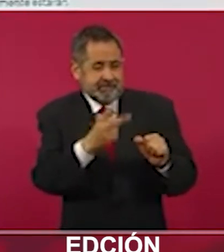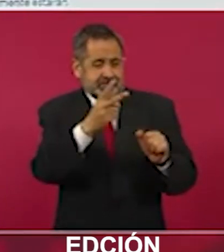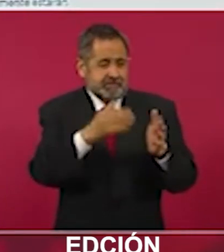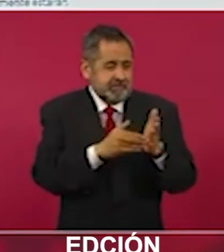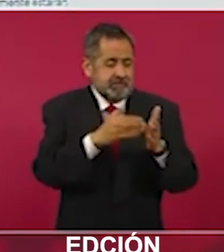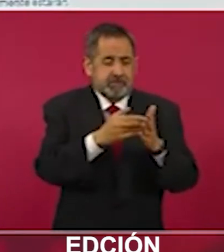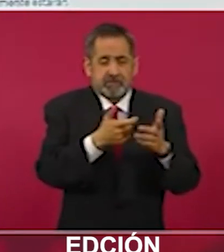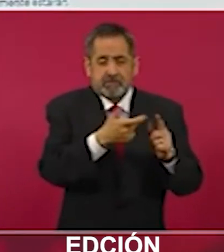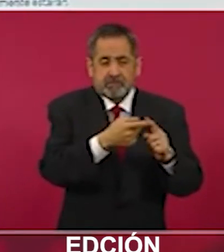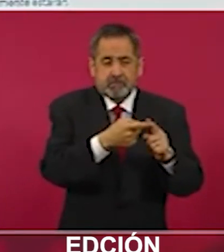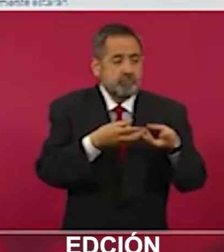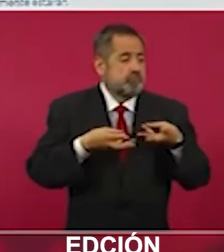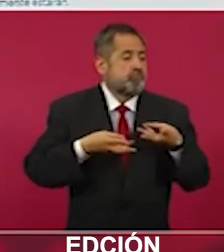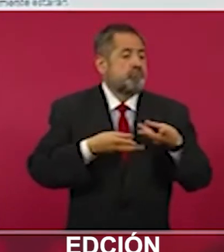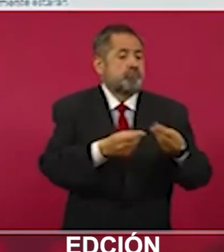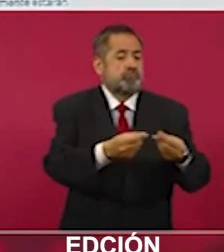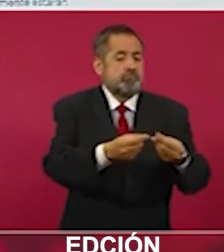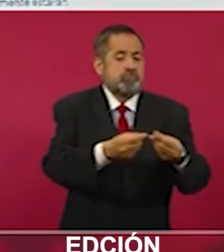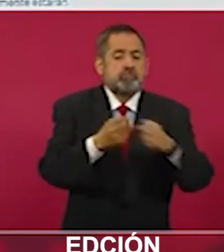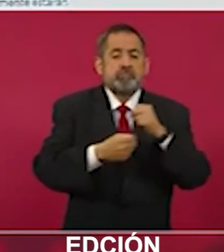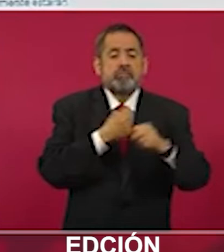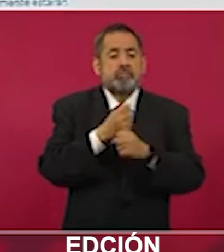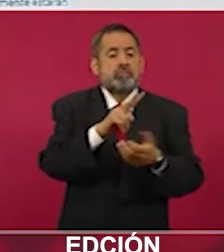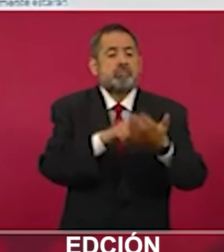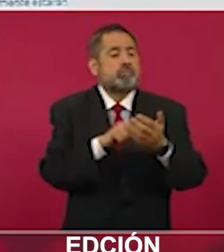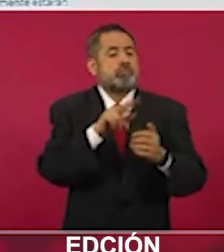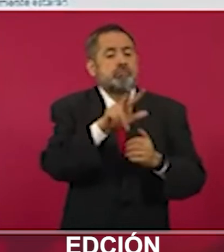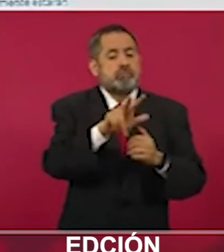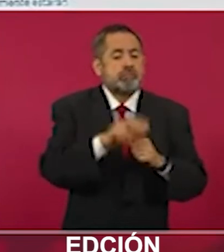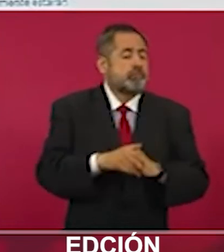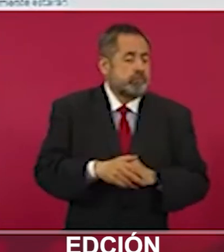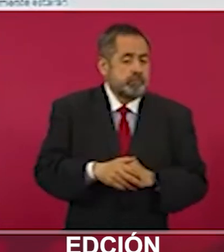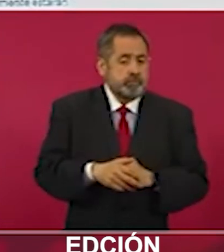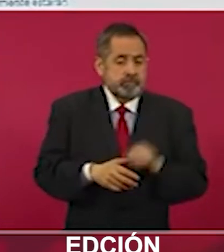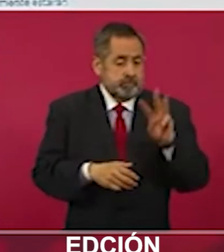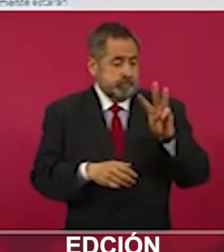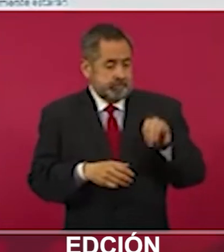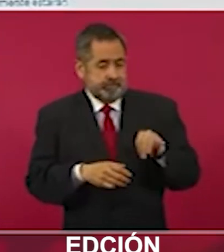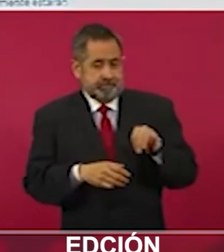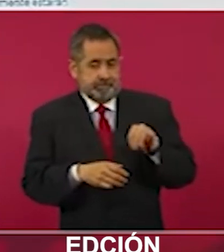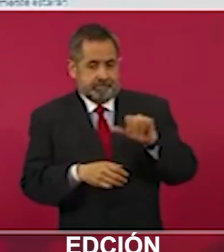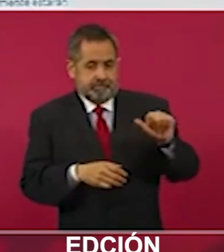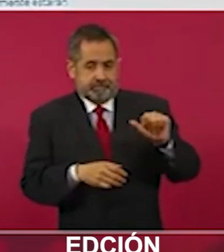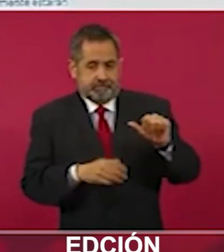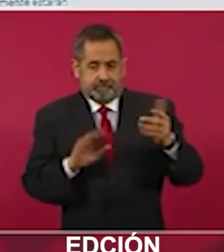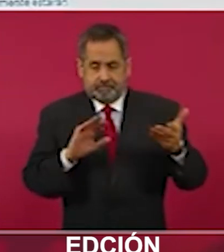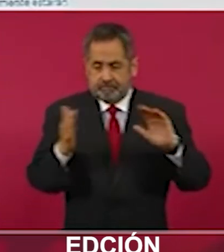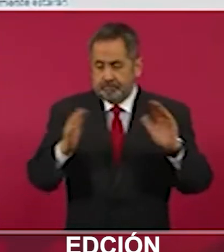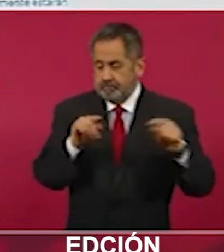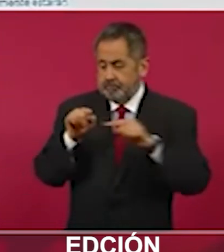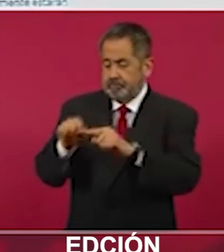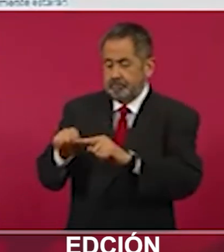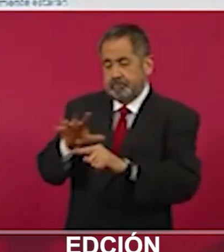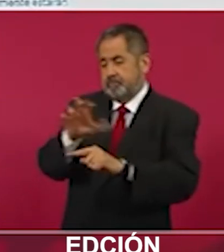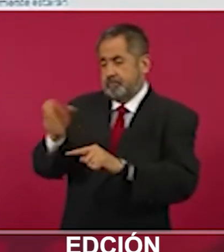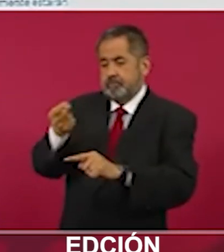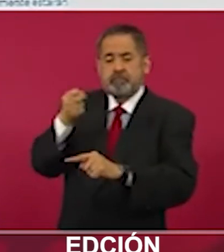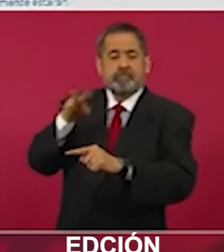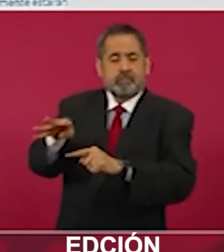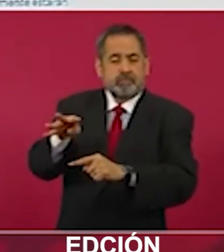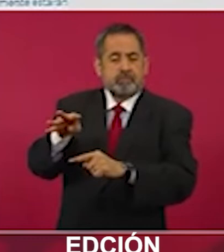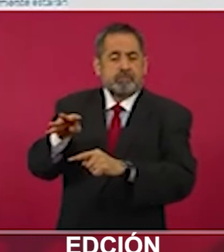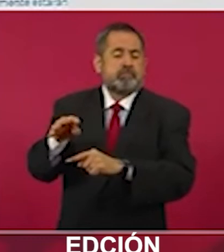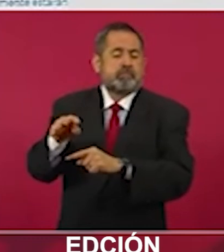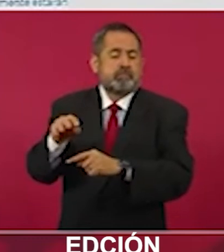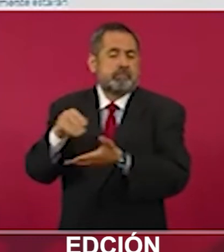3.682 millones ejercidos en el 18 a 519 ejercidos en el